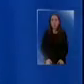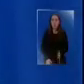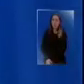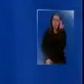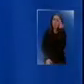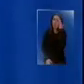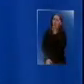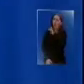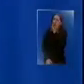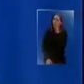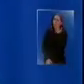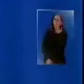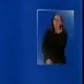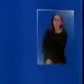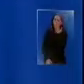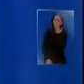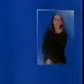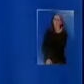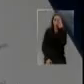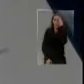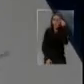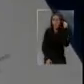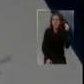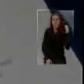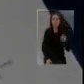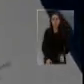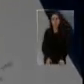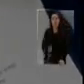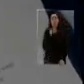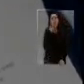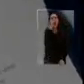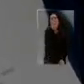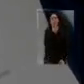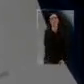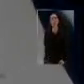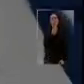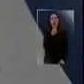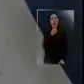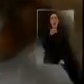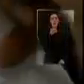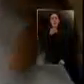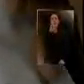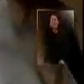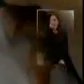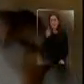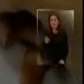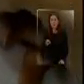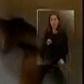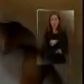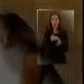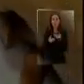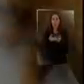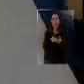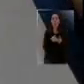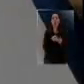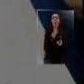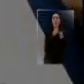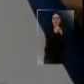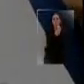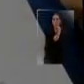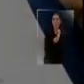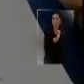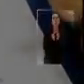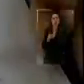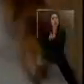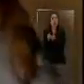¿Un color? Uy, se me olvidó. ¿De qué fruto se obtiene el pisco? De la uva. Bien, ¿de qué fruto